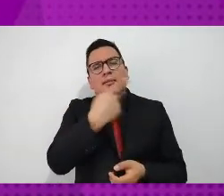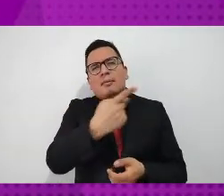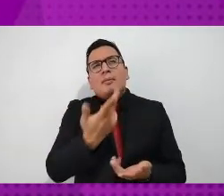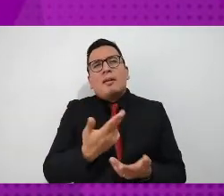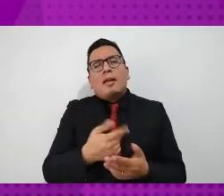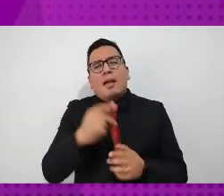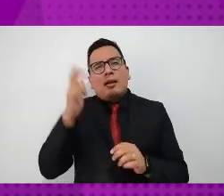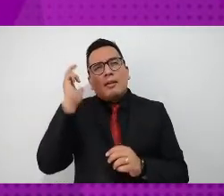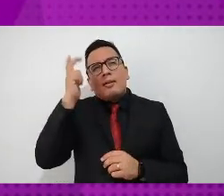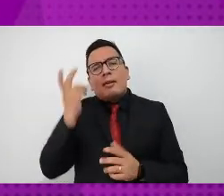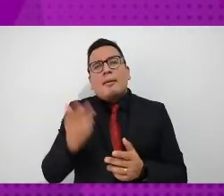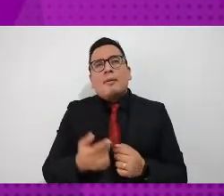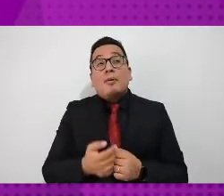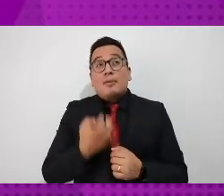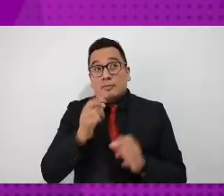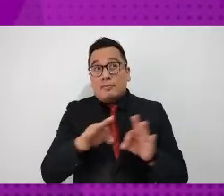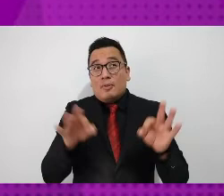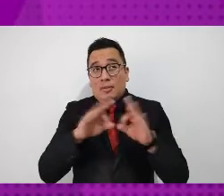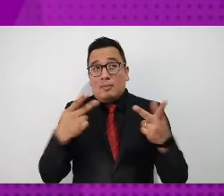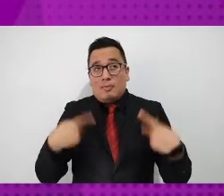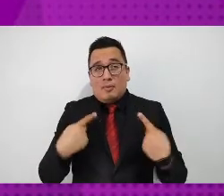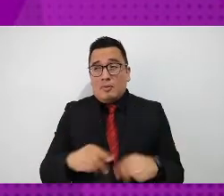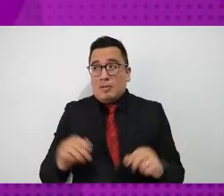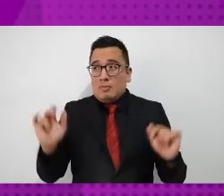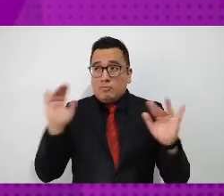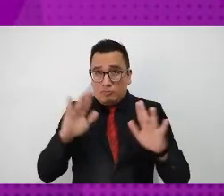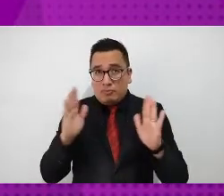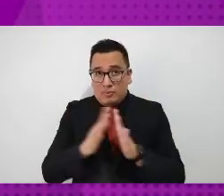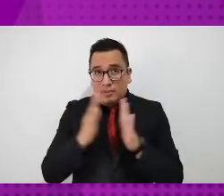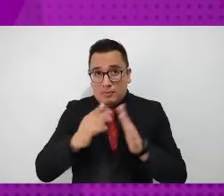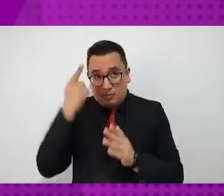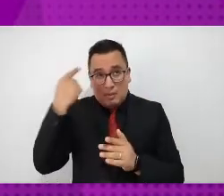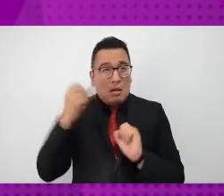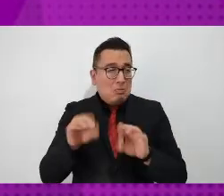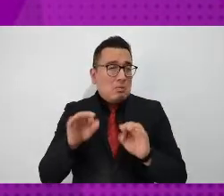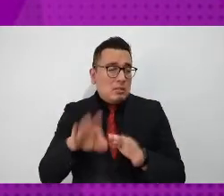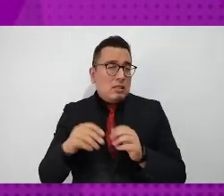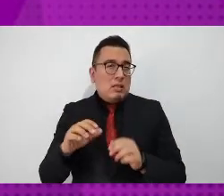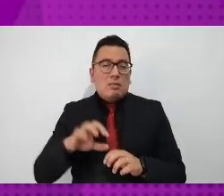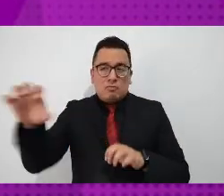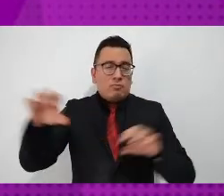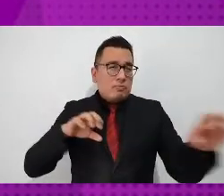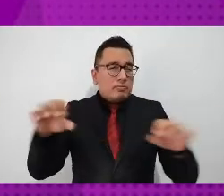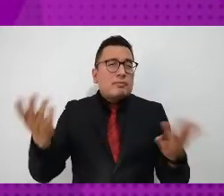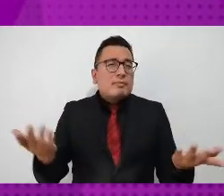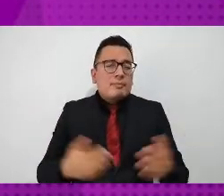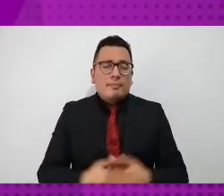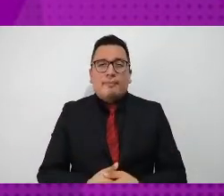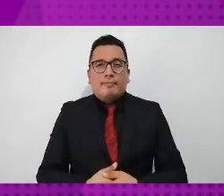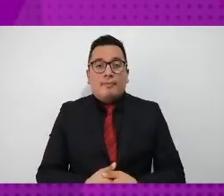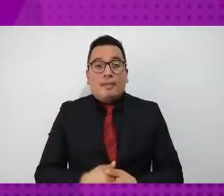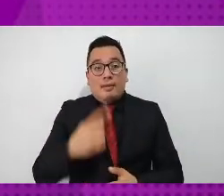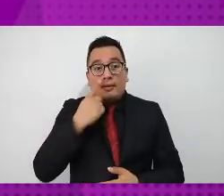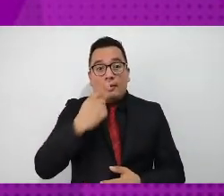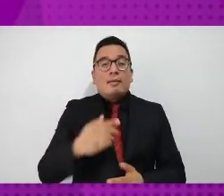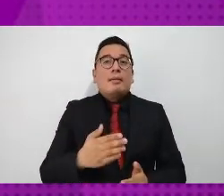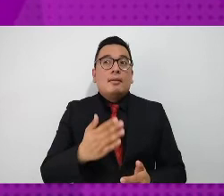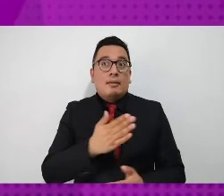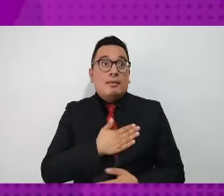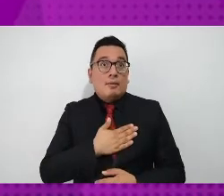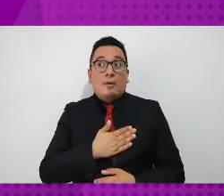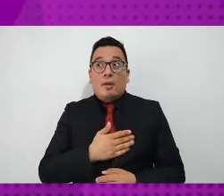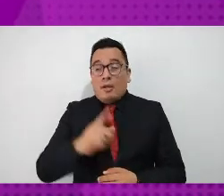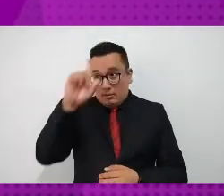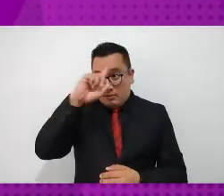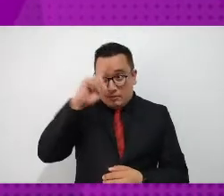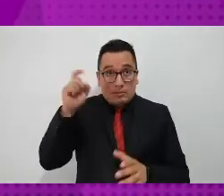ese proceso en 'hidalgo' y por qué es importante que la ciudadanía participe en la integración de estos órganos primero comentarte que yo cuando entro ya al